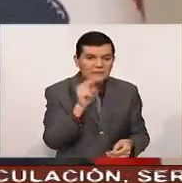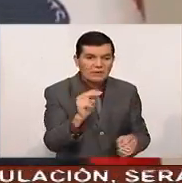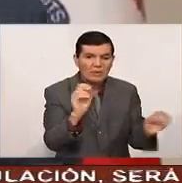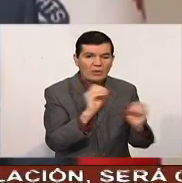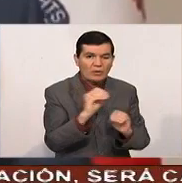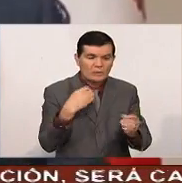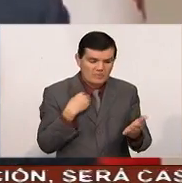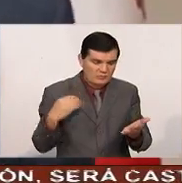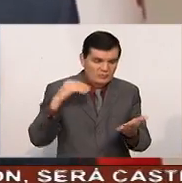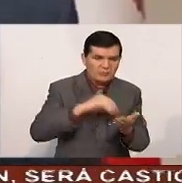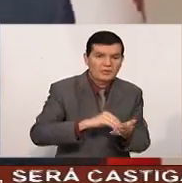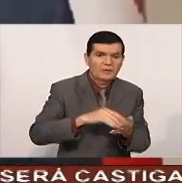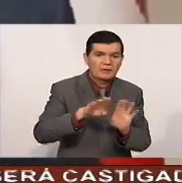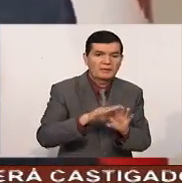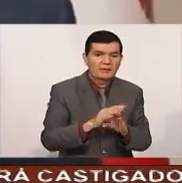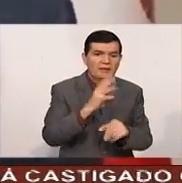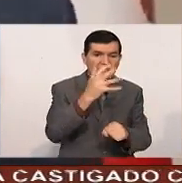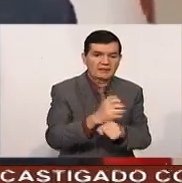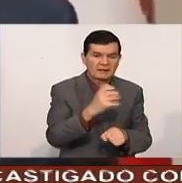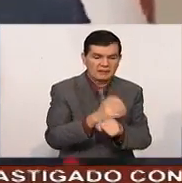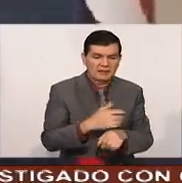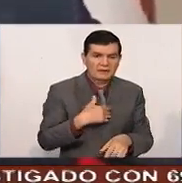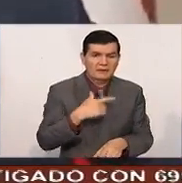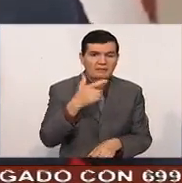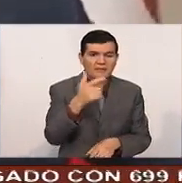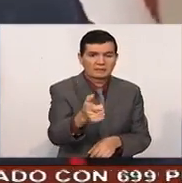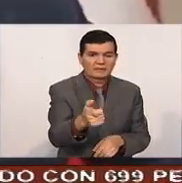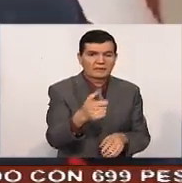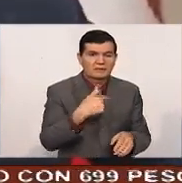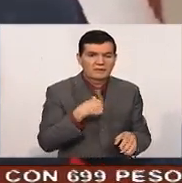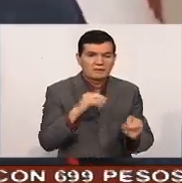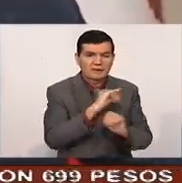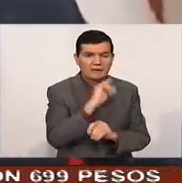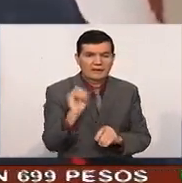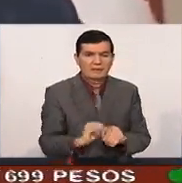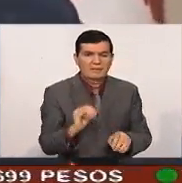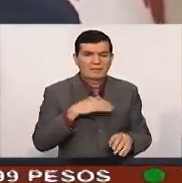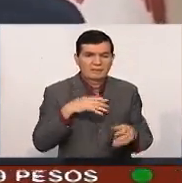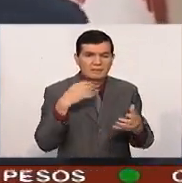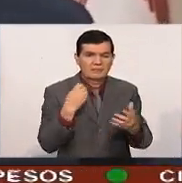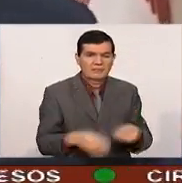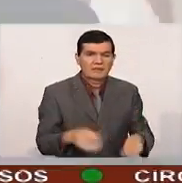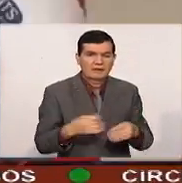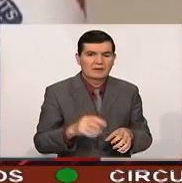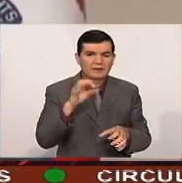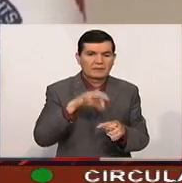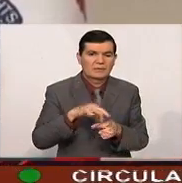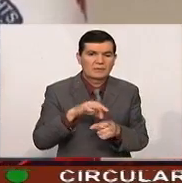Podría plantarme en medio de la Quinta Avenida, disparar a alguien y no perdería ningún votante.